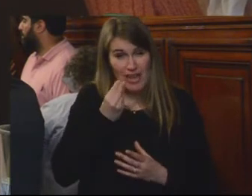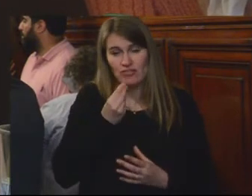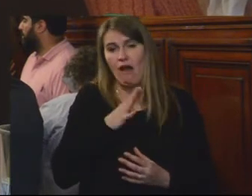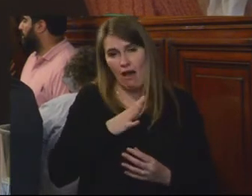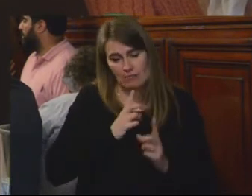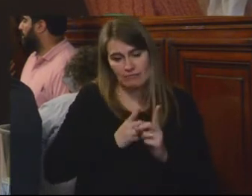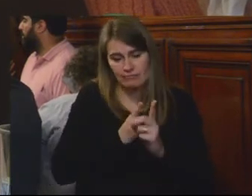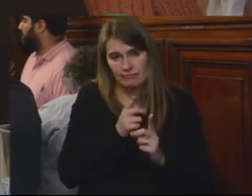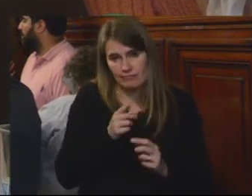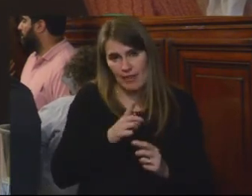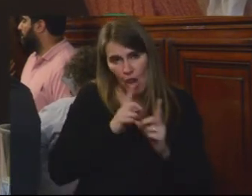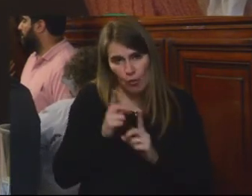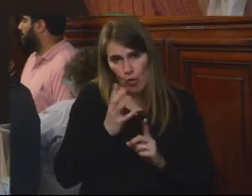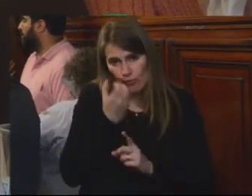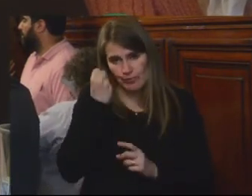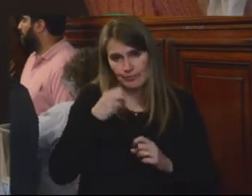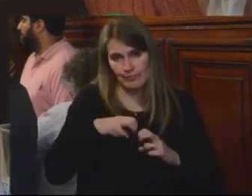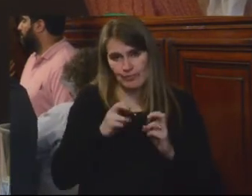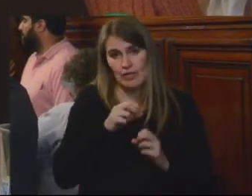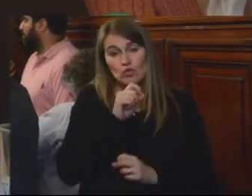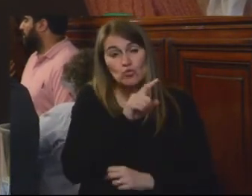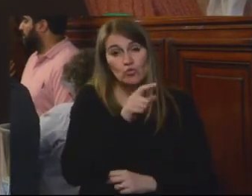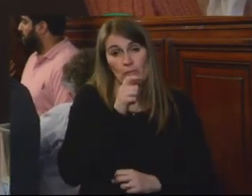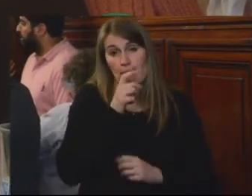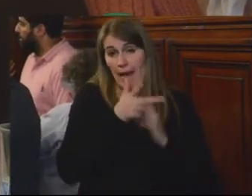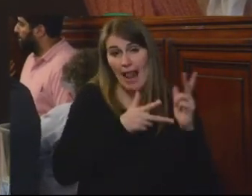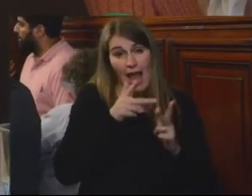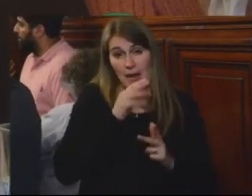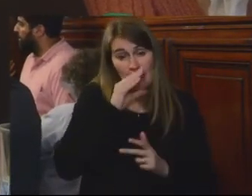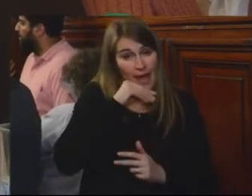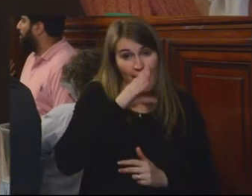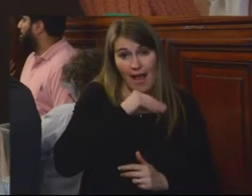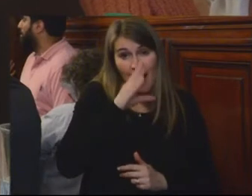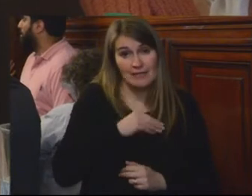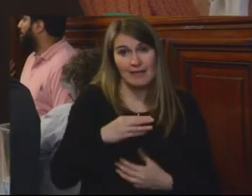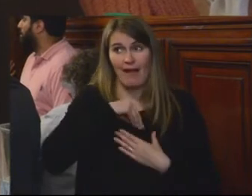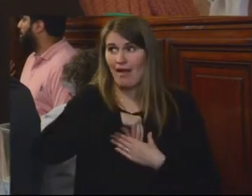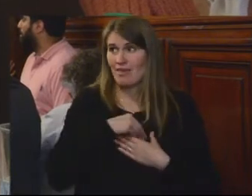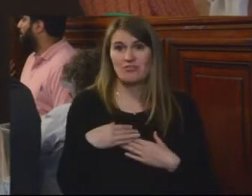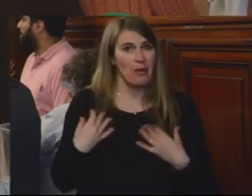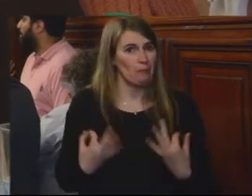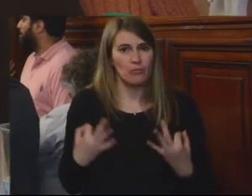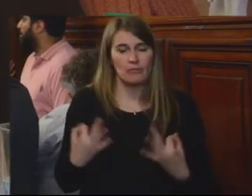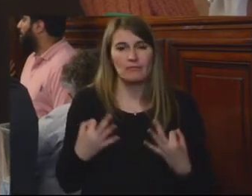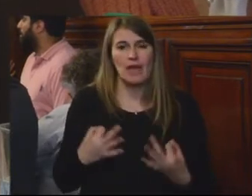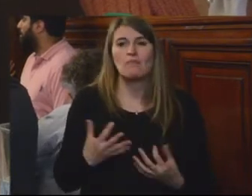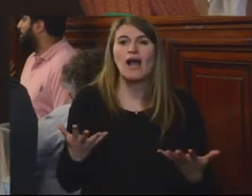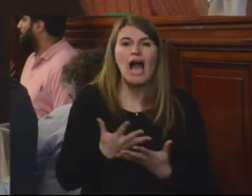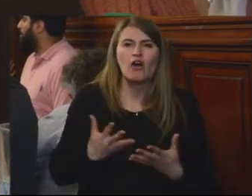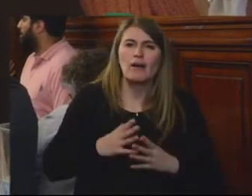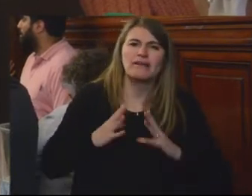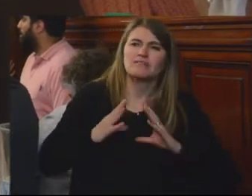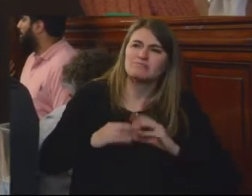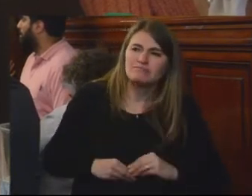digo que las palabras que han pronunciado ustedes nos han hecho muchísimo bien en este momento en que la depresión parece ganar